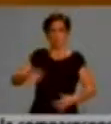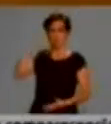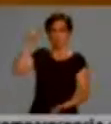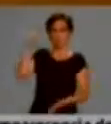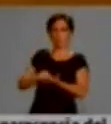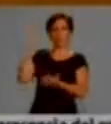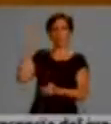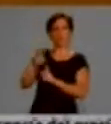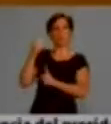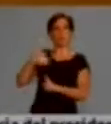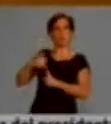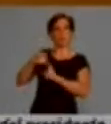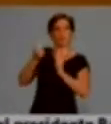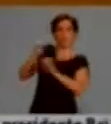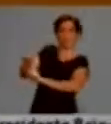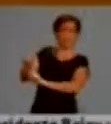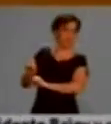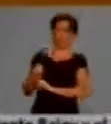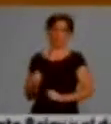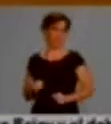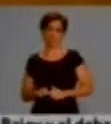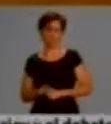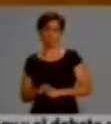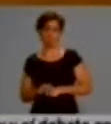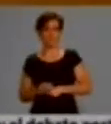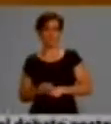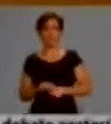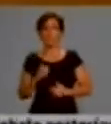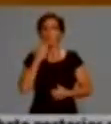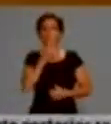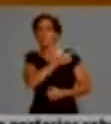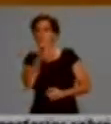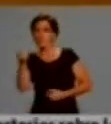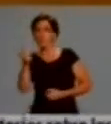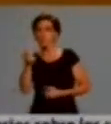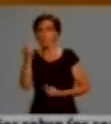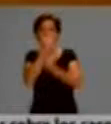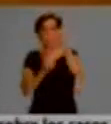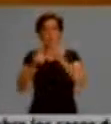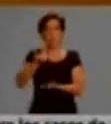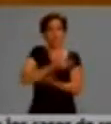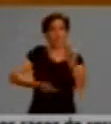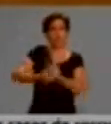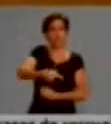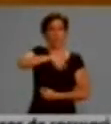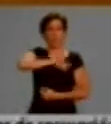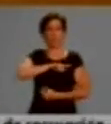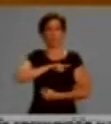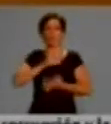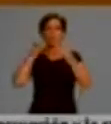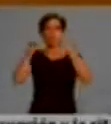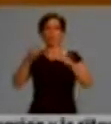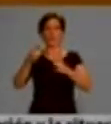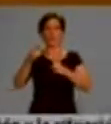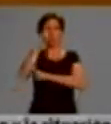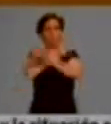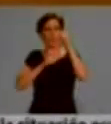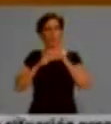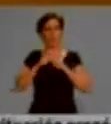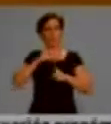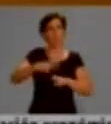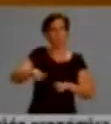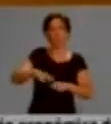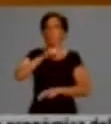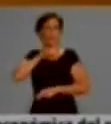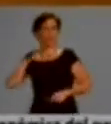manera preventiva. Cuando alguno de mis colaboradores han sufrido dificultades políticas o personales, le he